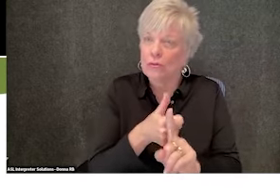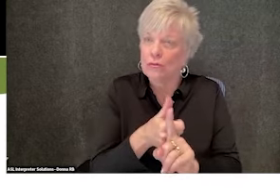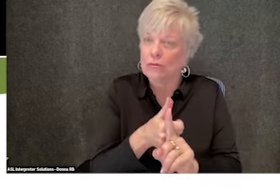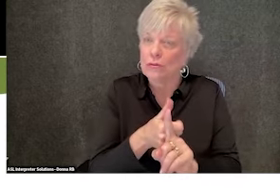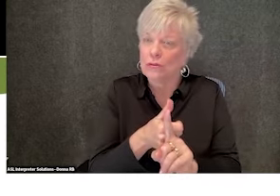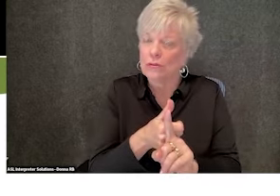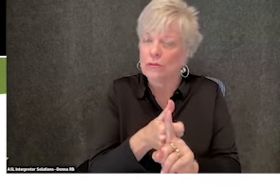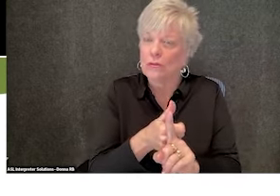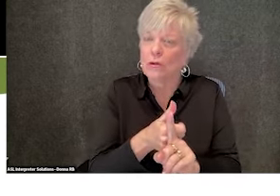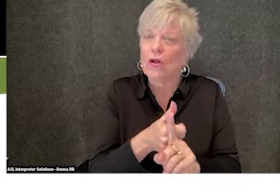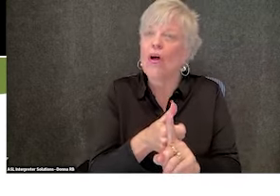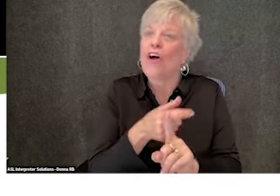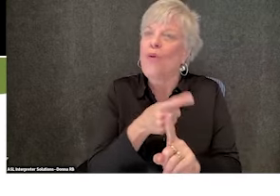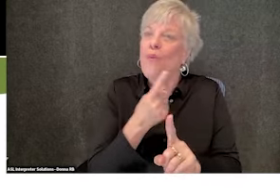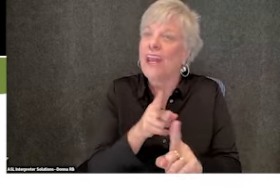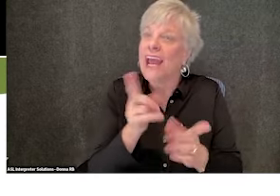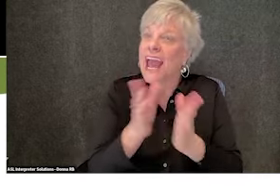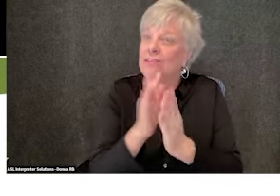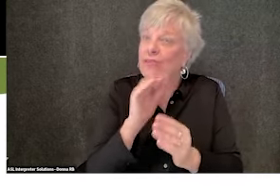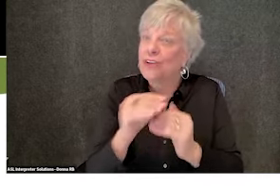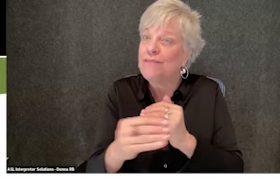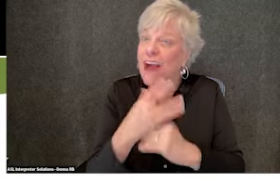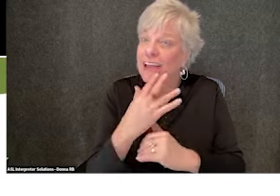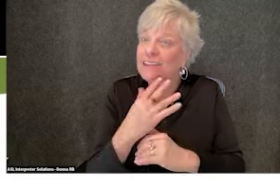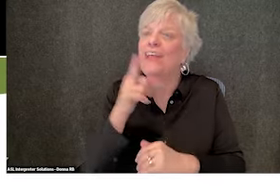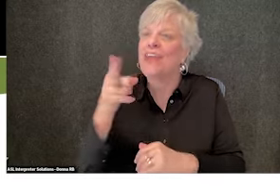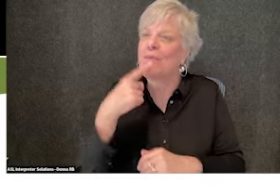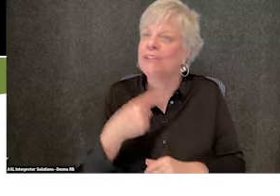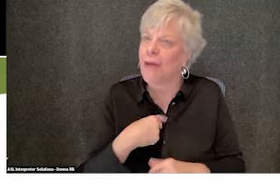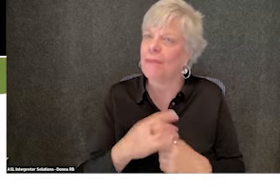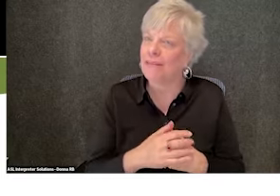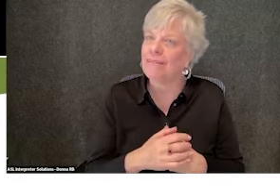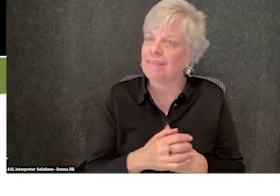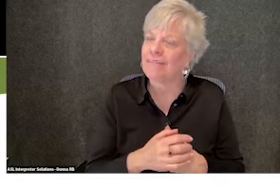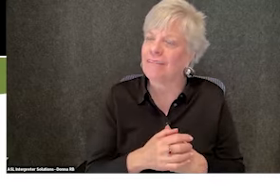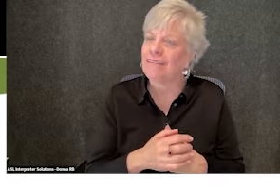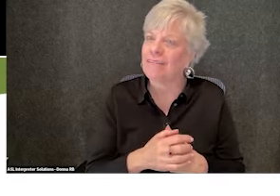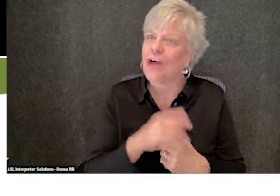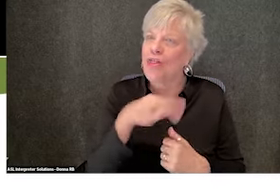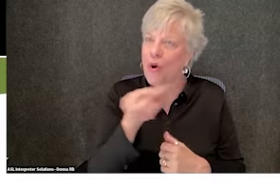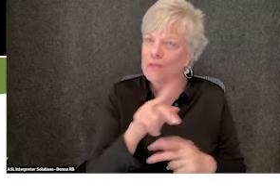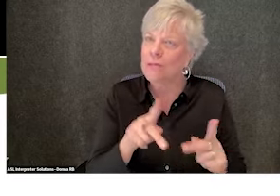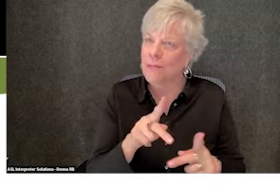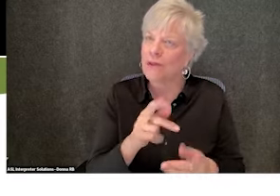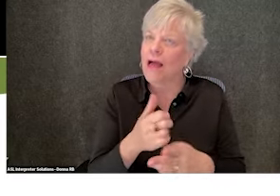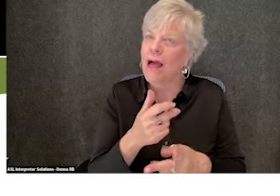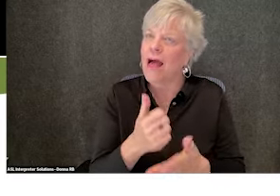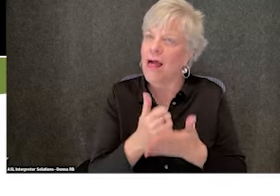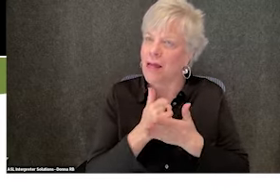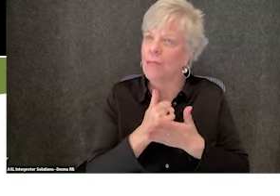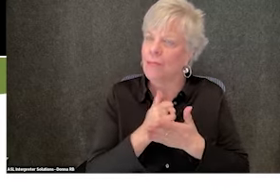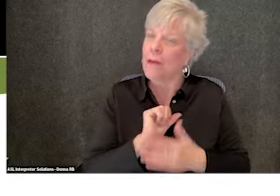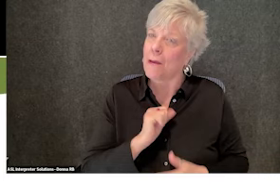mantenerla segura en la comunidad. Will, ¿qué le mantiene a usted en la comunidad? Estar ahí